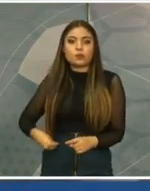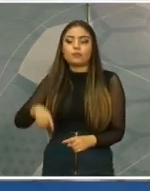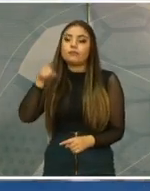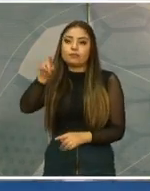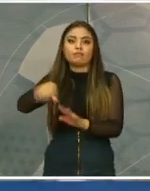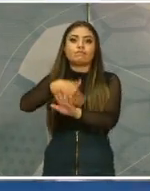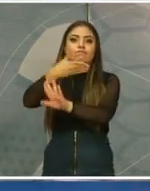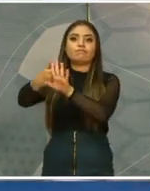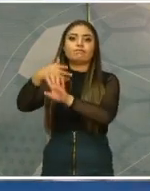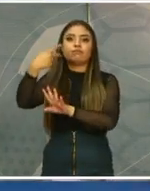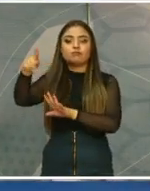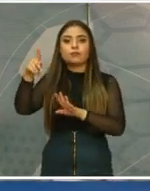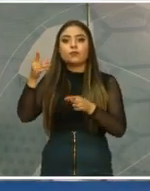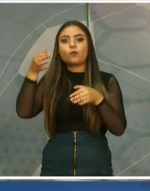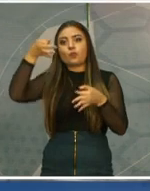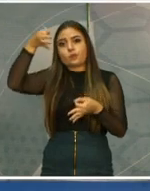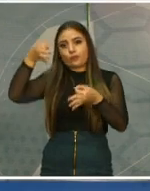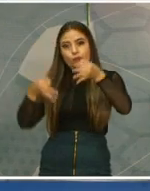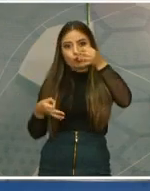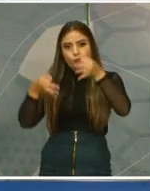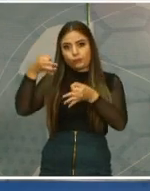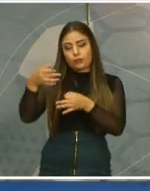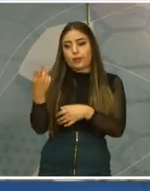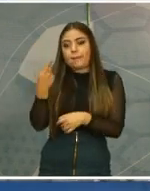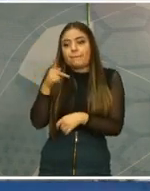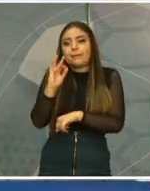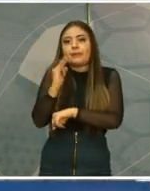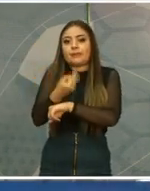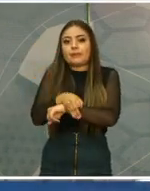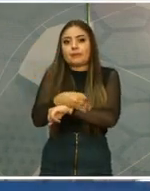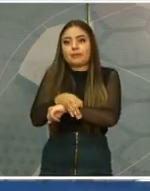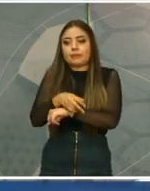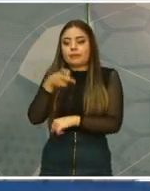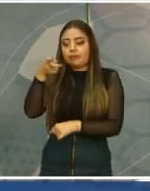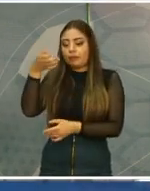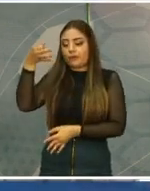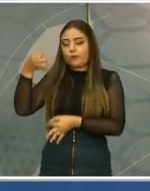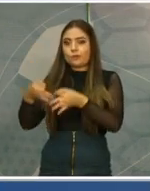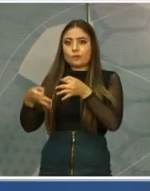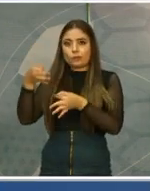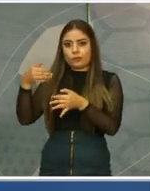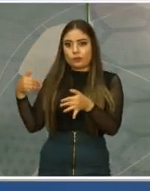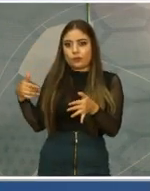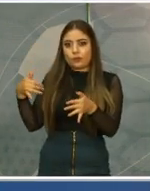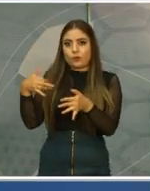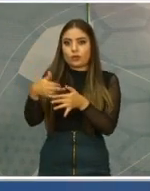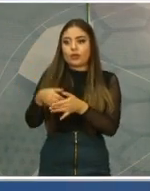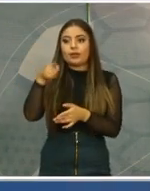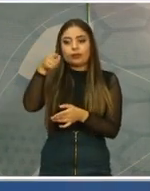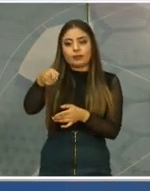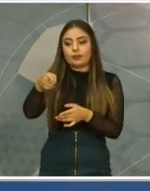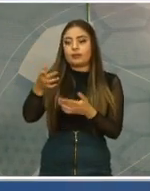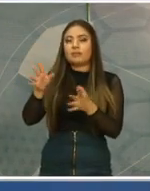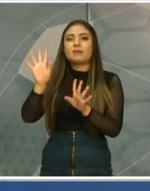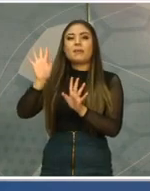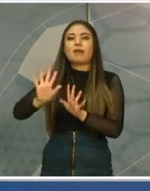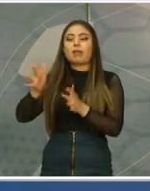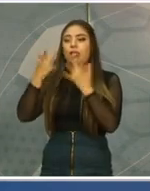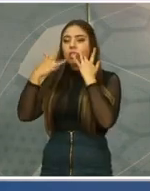que mientras el proceso legal en contra del padre continúe, será separado de su cargo.